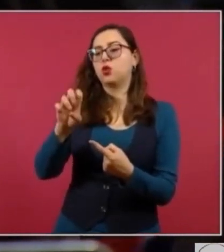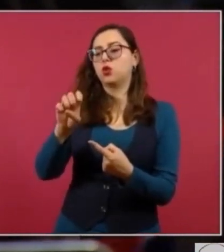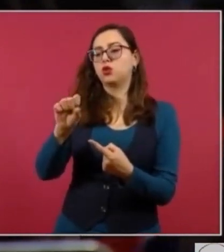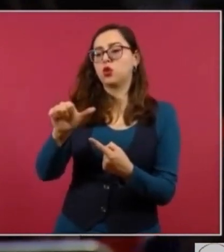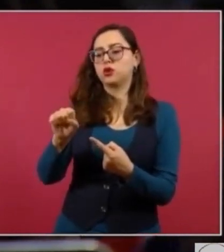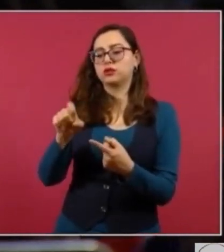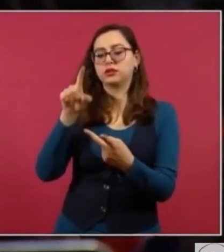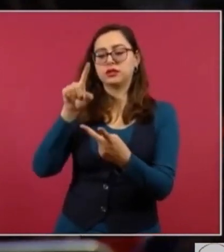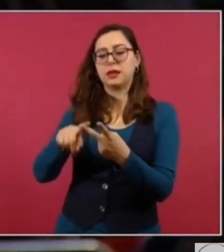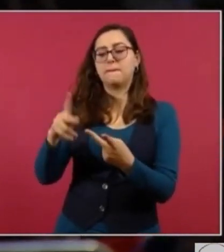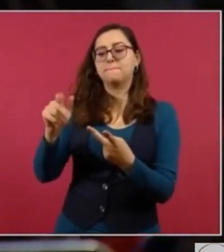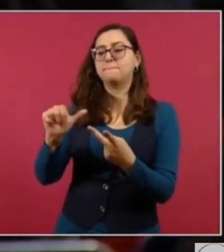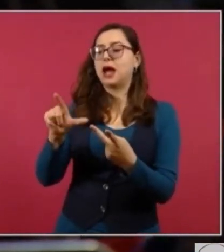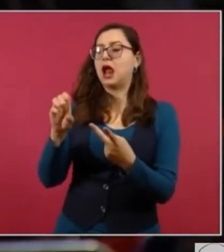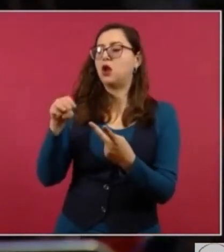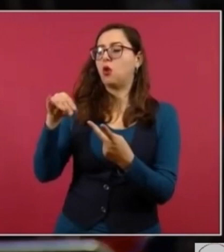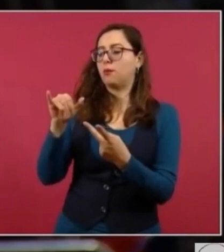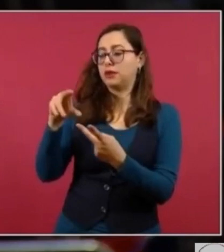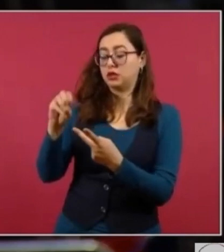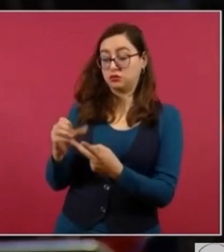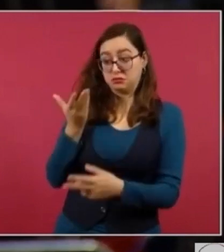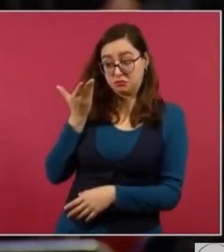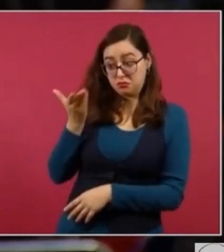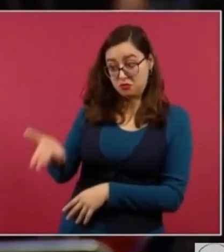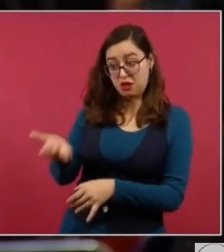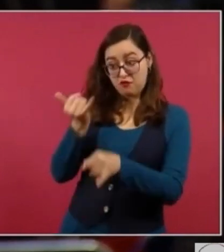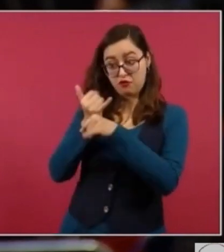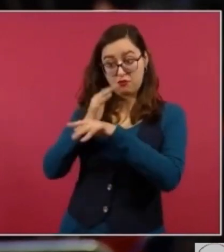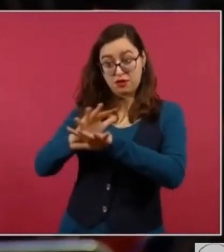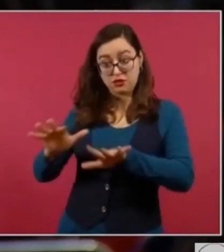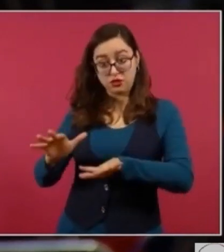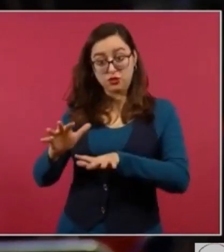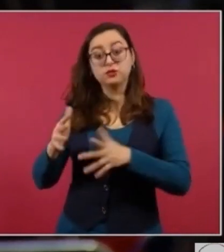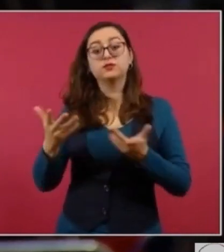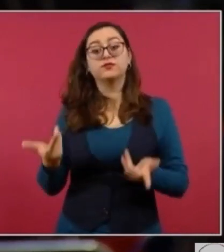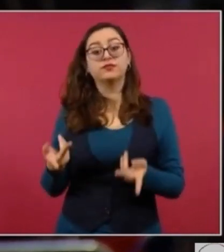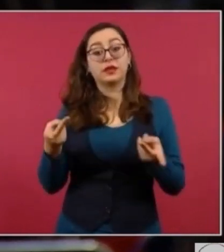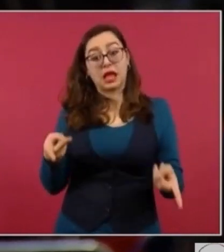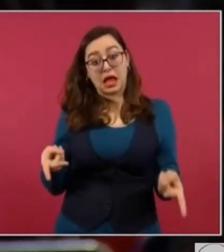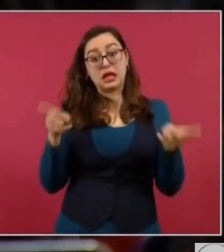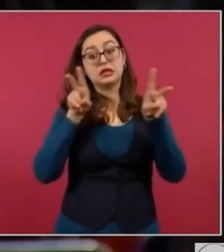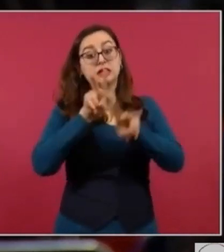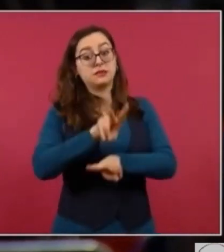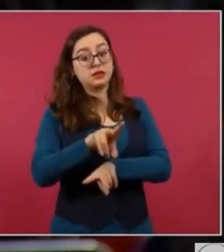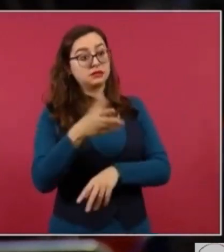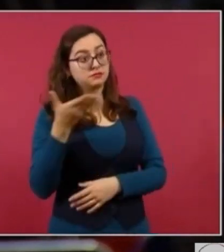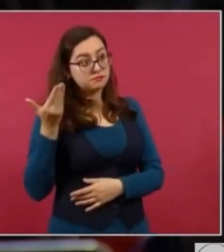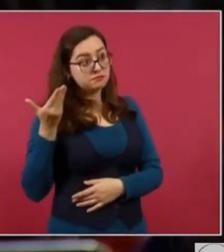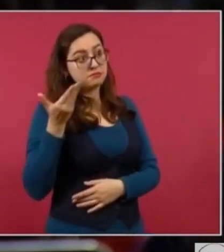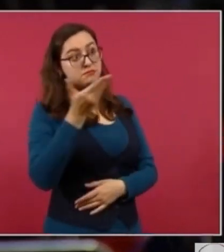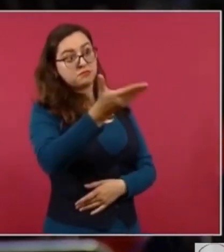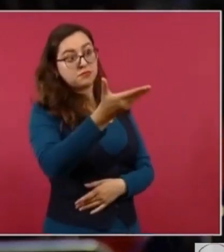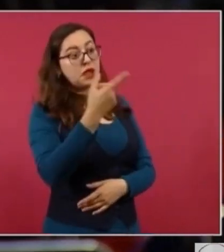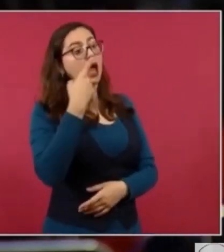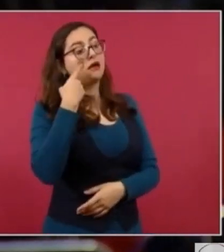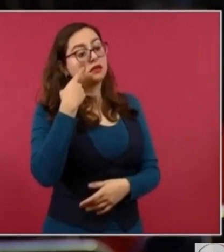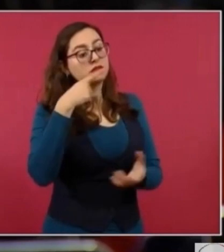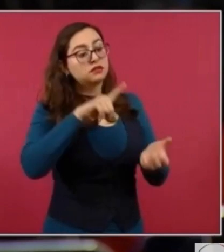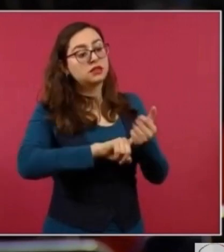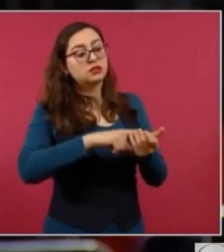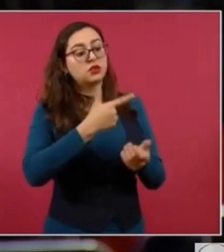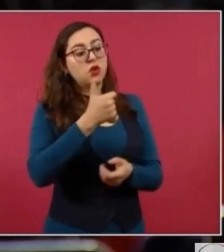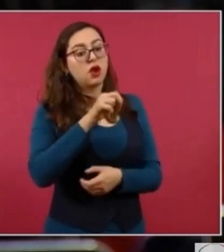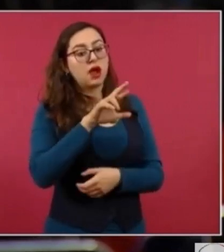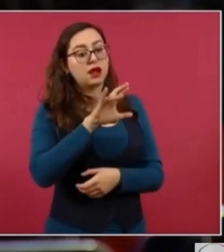su vez a Estados Unidos, pues, la cooperación para tener acceso a los interrogatorios de Genaro García